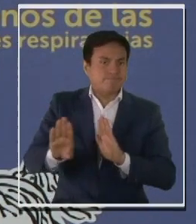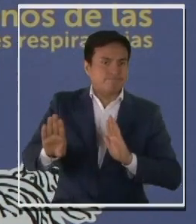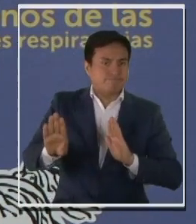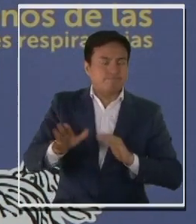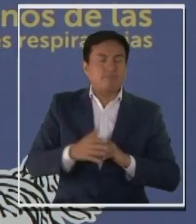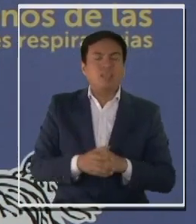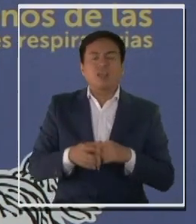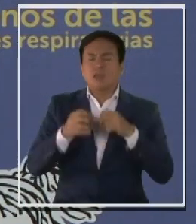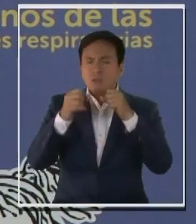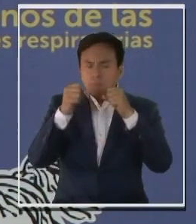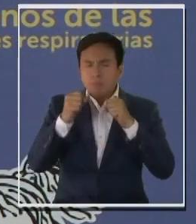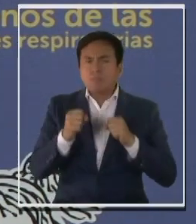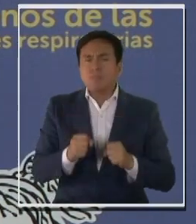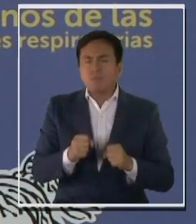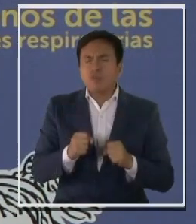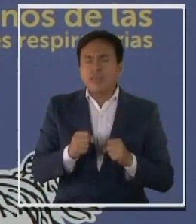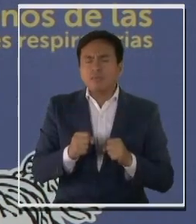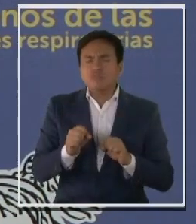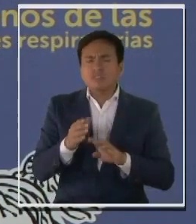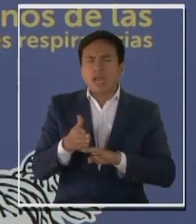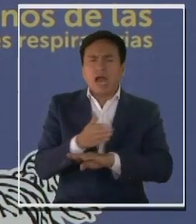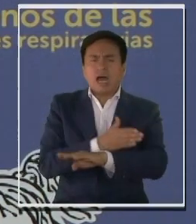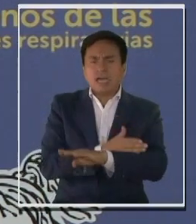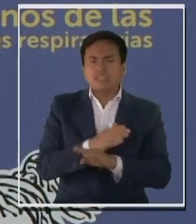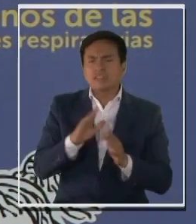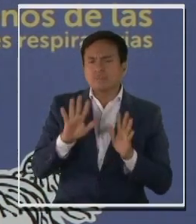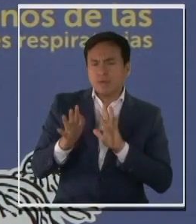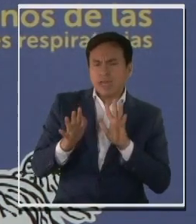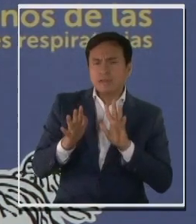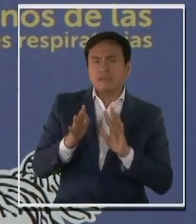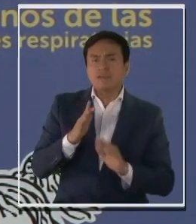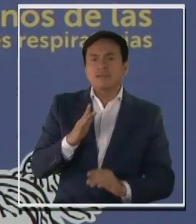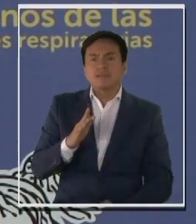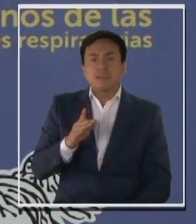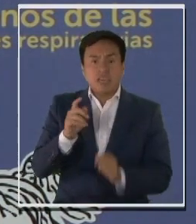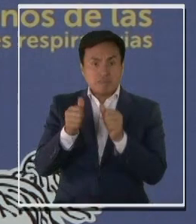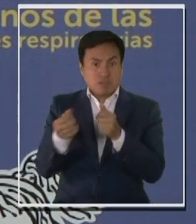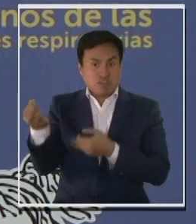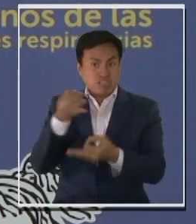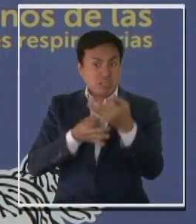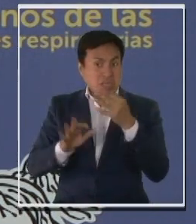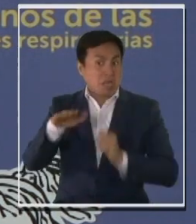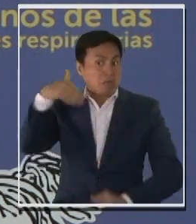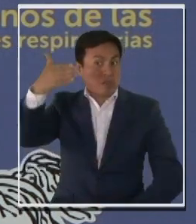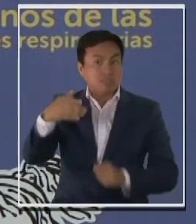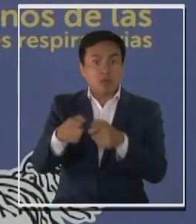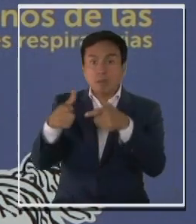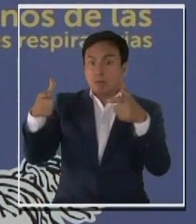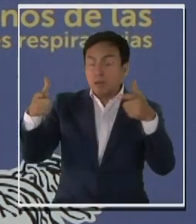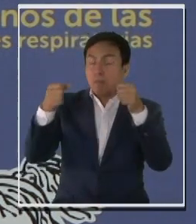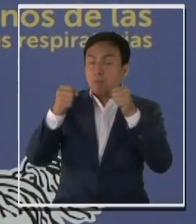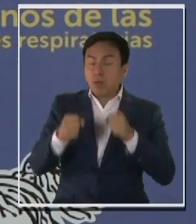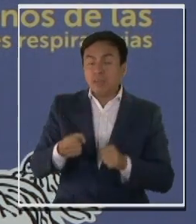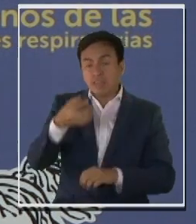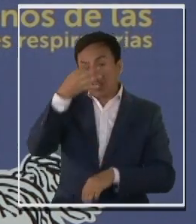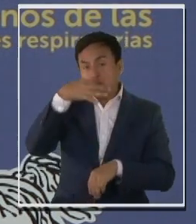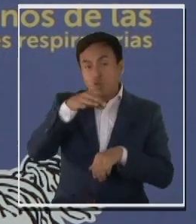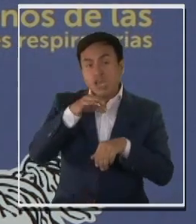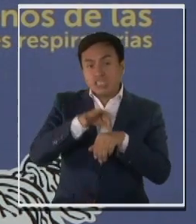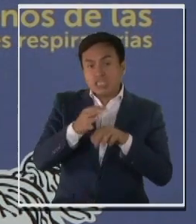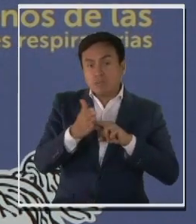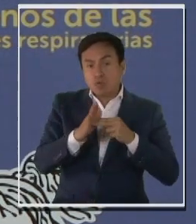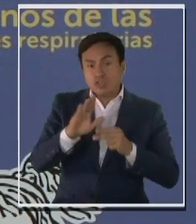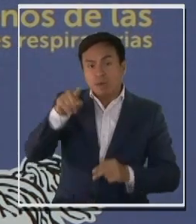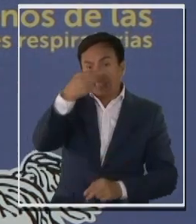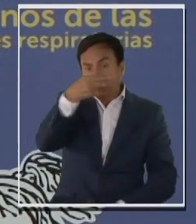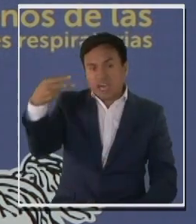podemos anticipar que como dicen los expertos también pudiesen aumentar los casos de influencia en las próximas